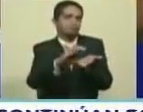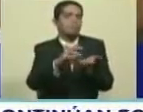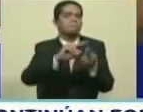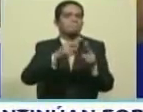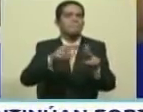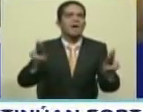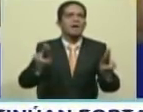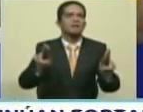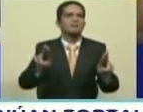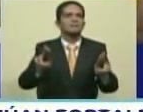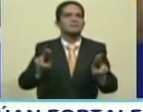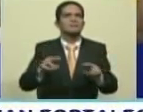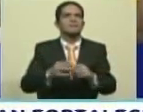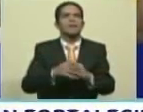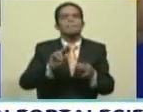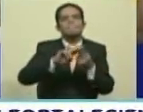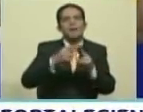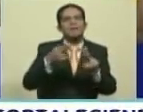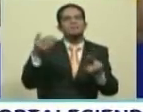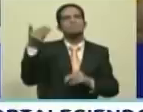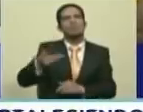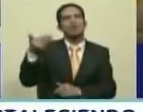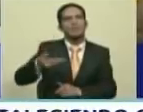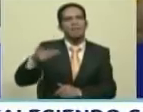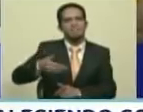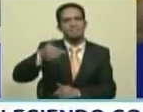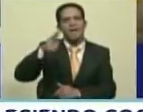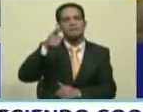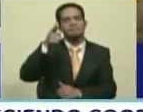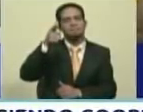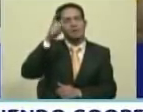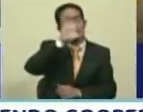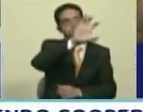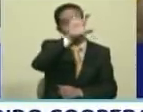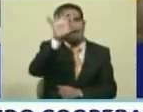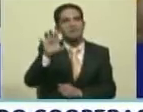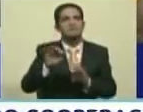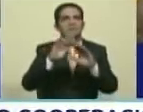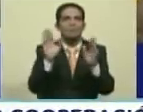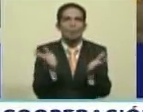paz que es tan importante para los pueblos del mundo.